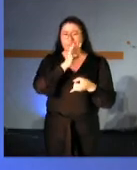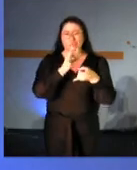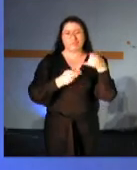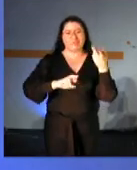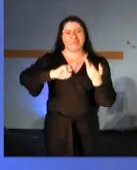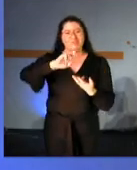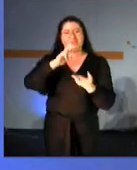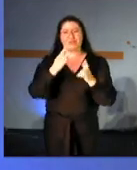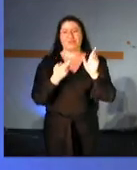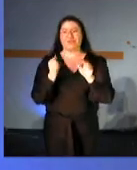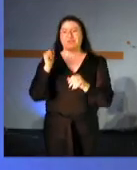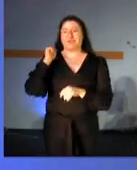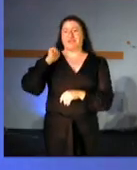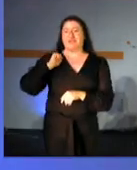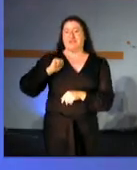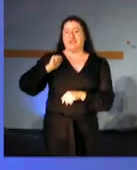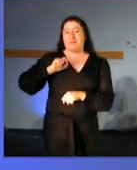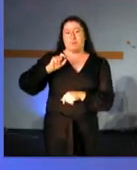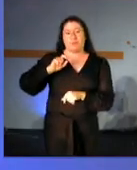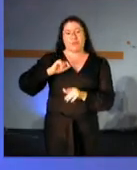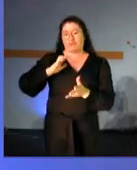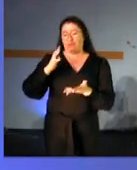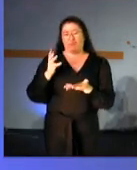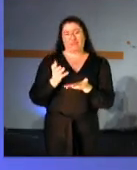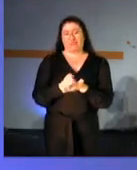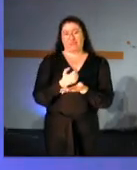el siglo XX,